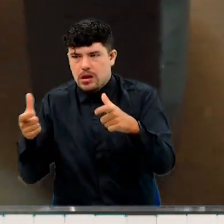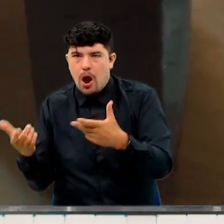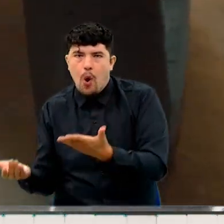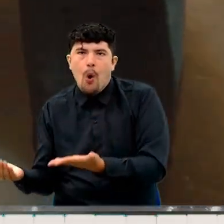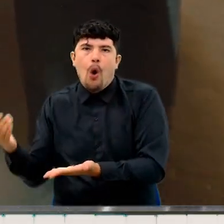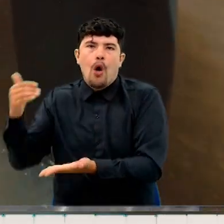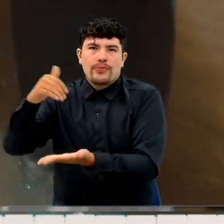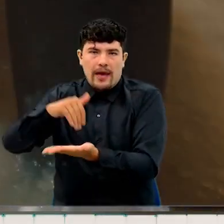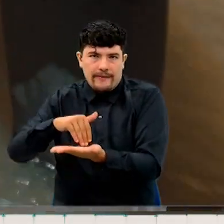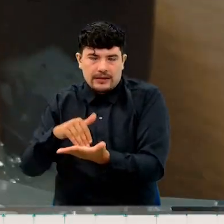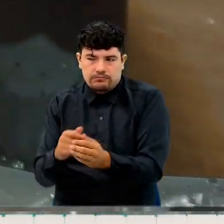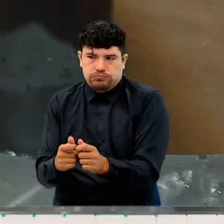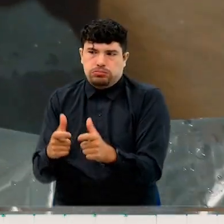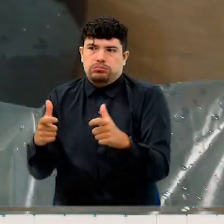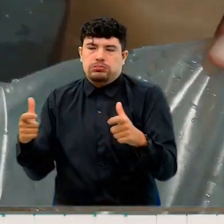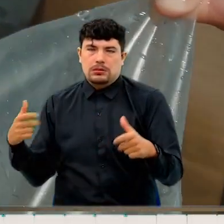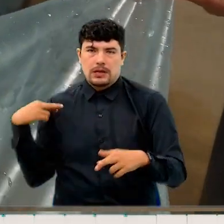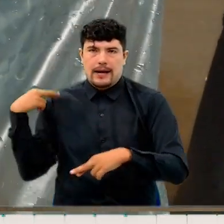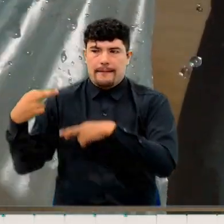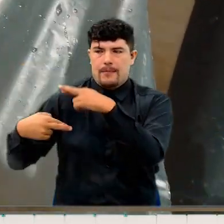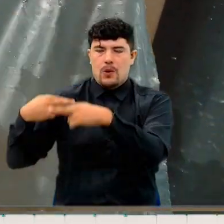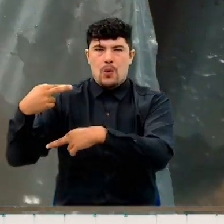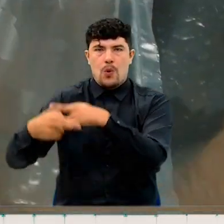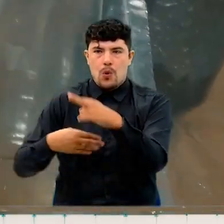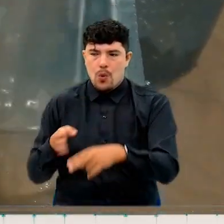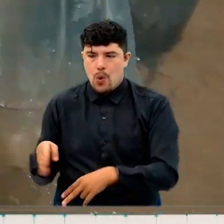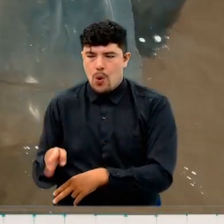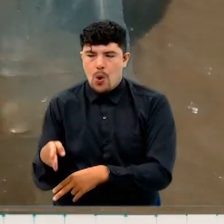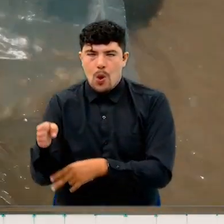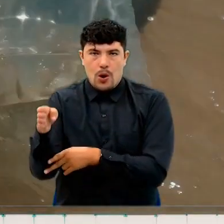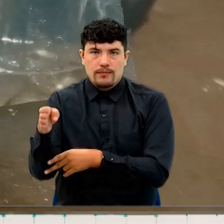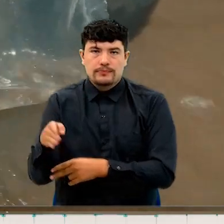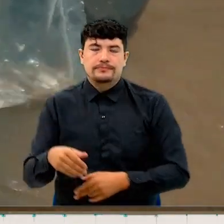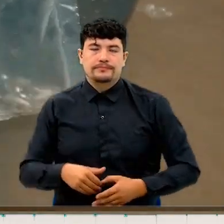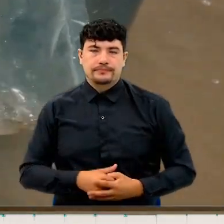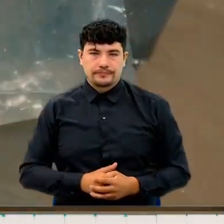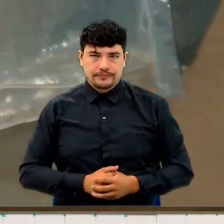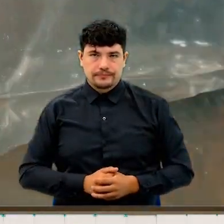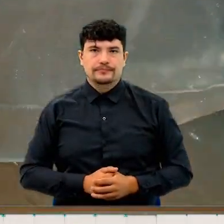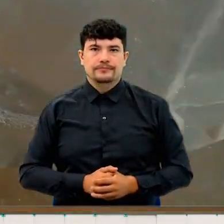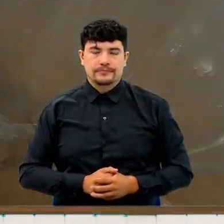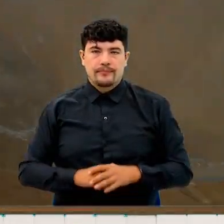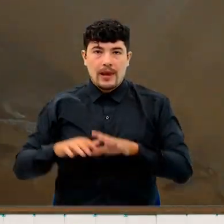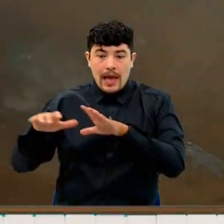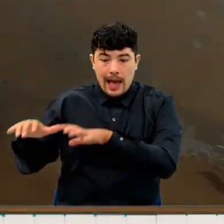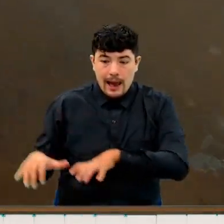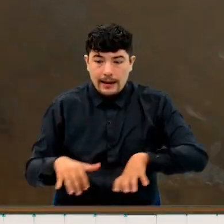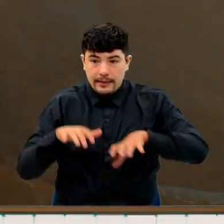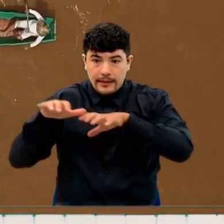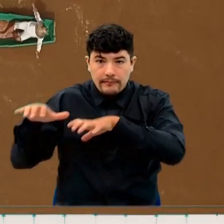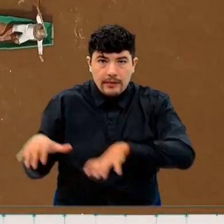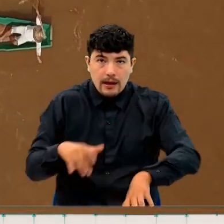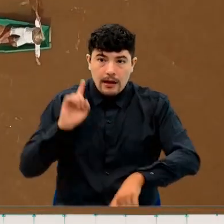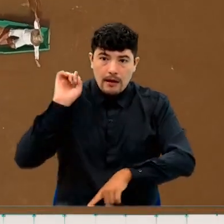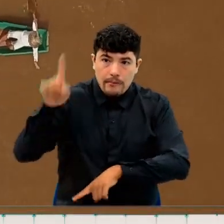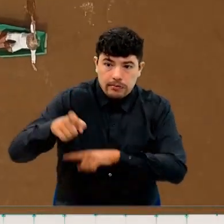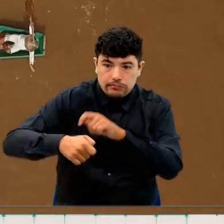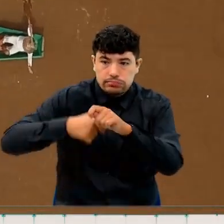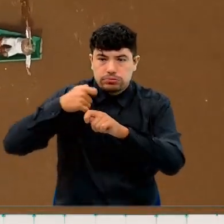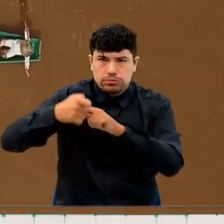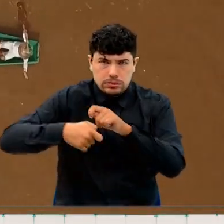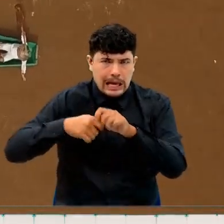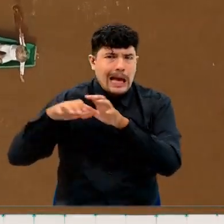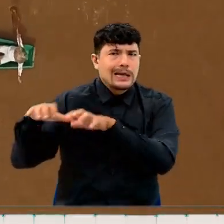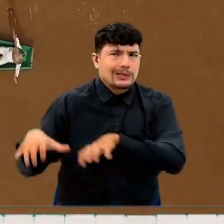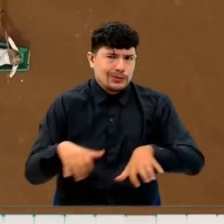conocidas en el sector pesquero, que son mortandades de peces. La actividad pesquera es una actividad